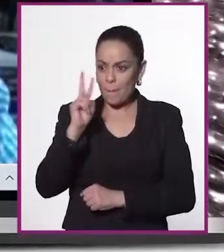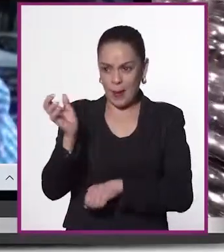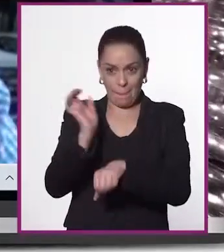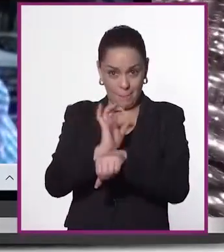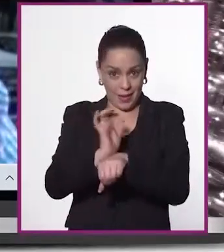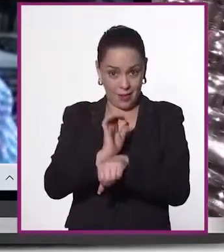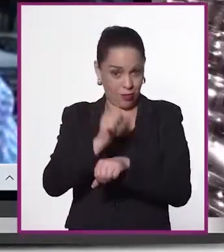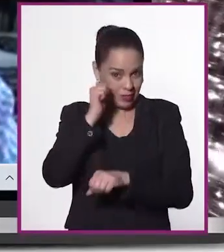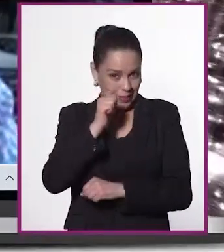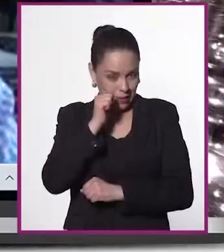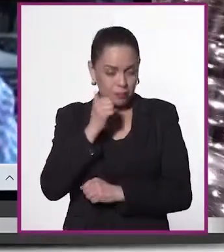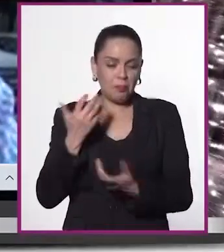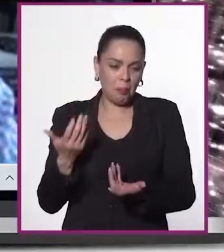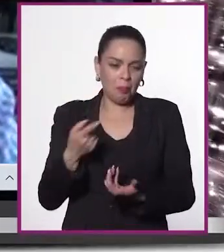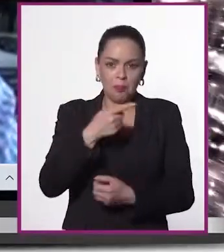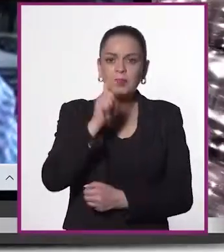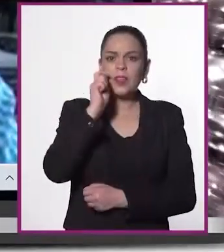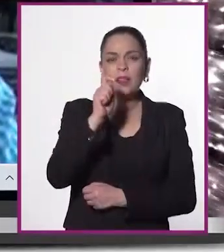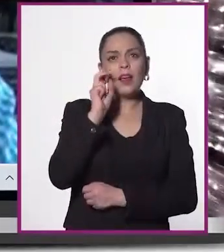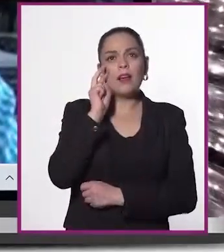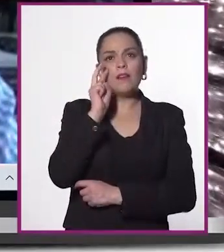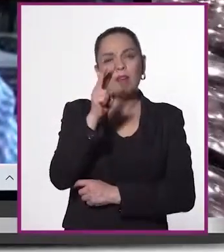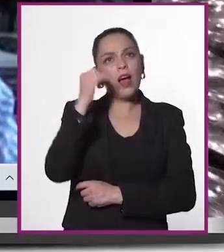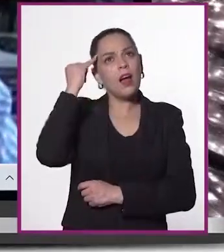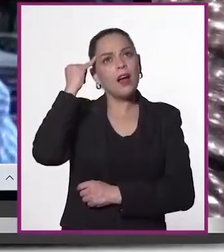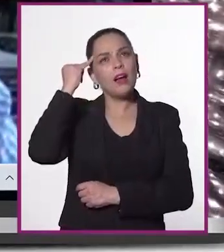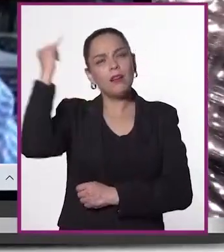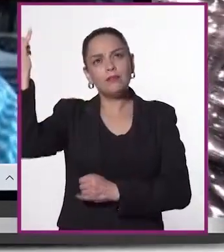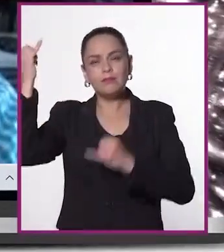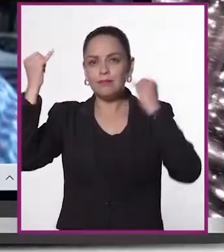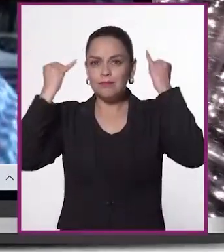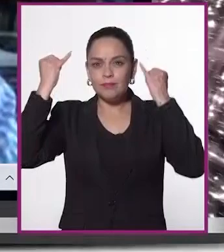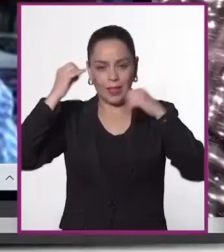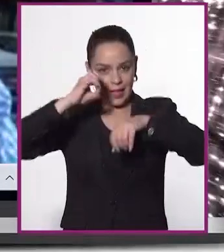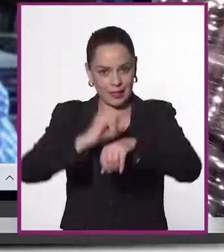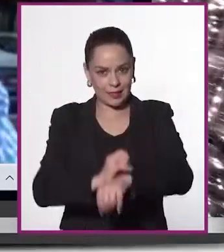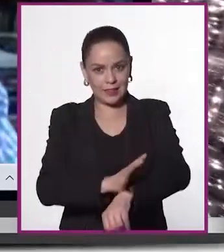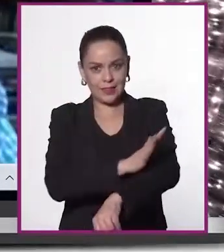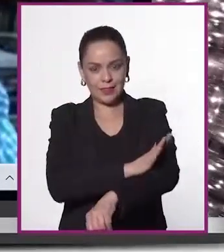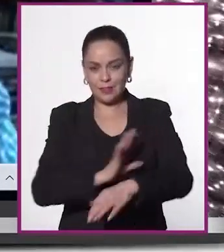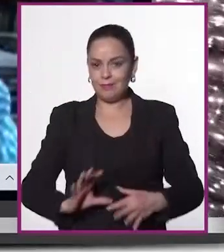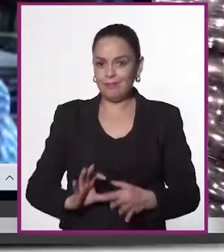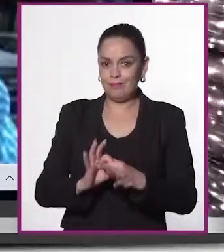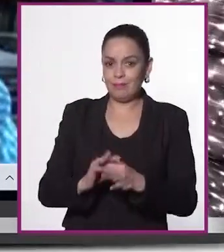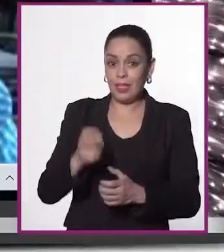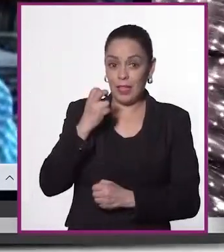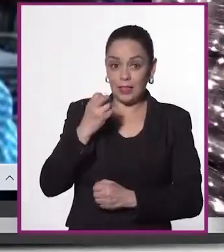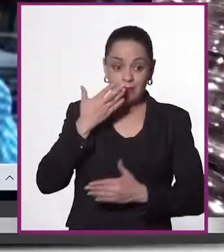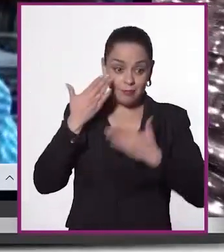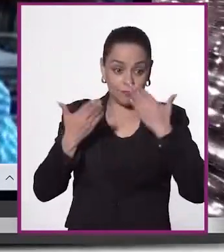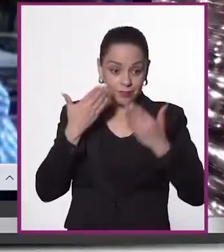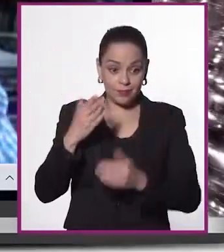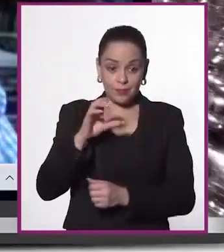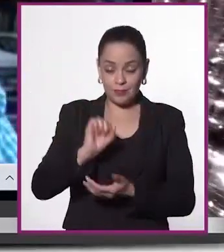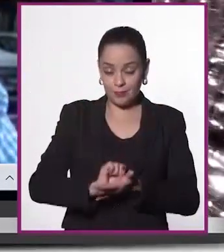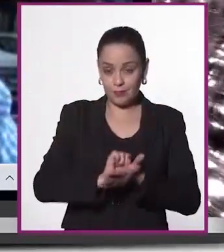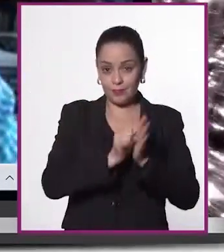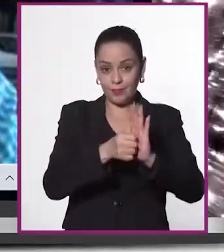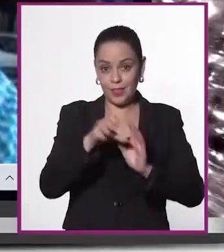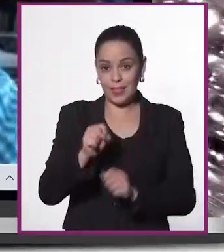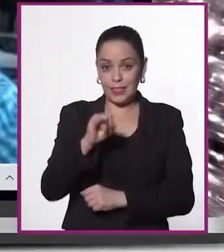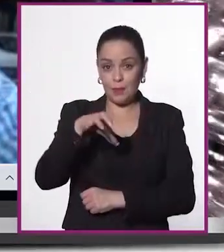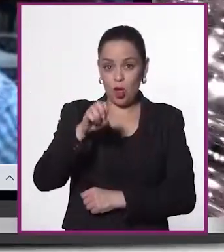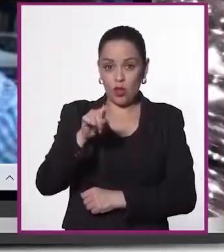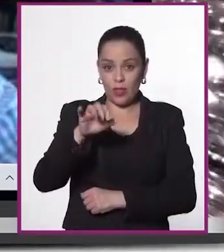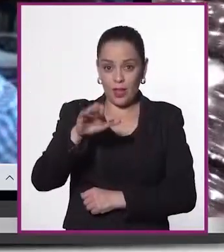película, tenemos una experiencia ideológica y emocional, y eso es lo que estudia la semiótica del cine. Así